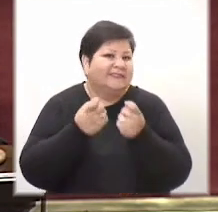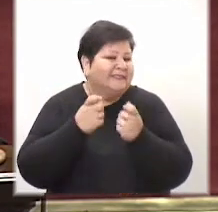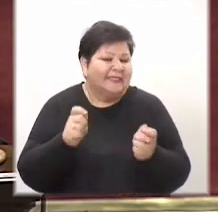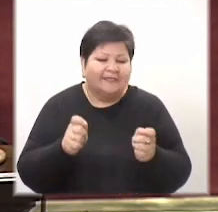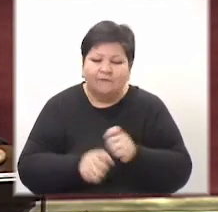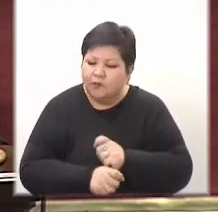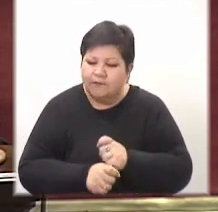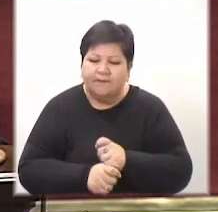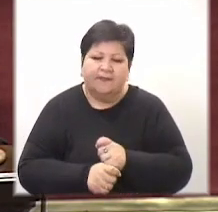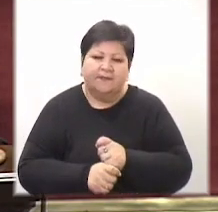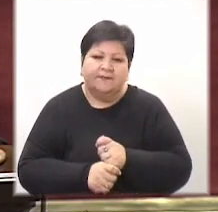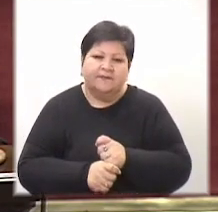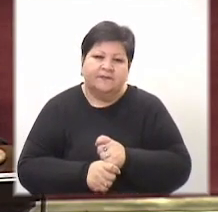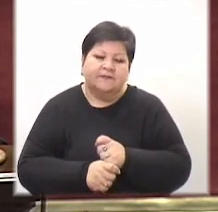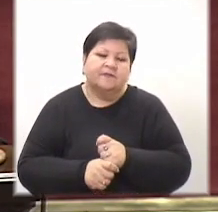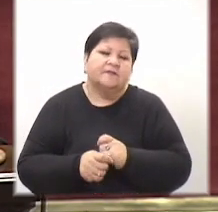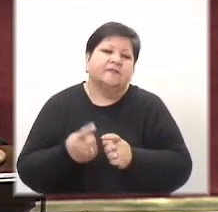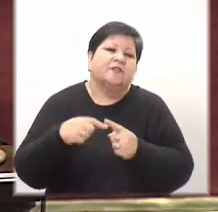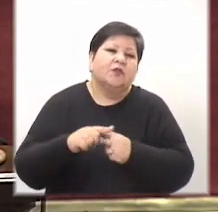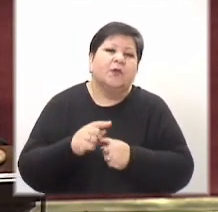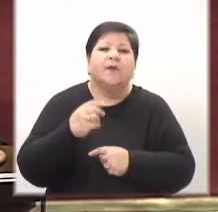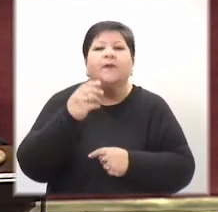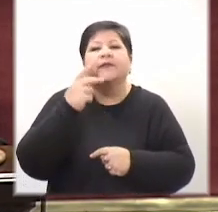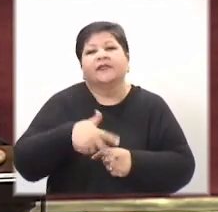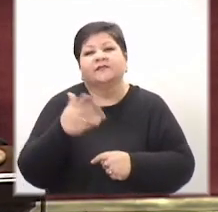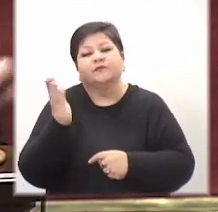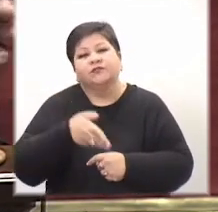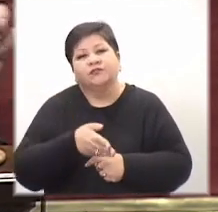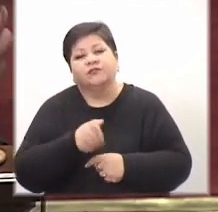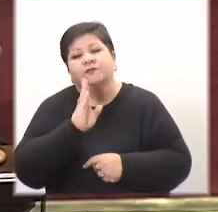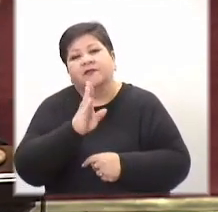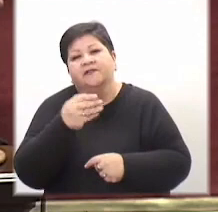reforma, pasaremos a afectar el 13% del PIB.